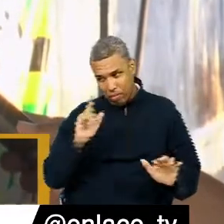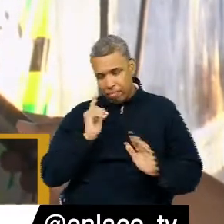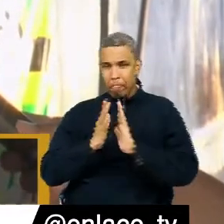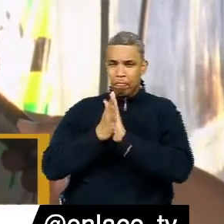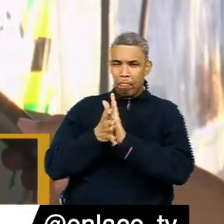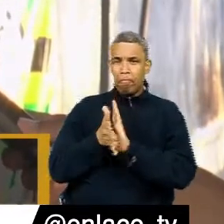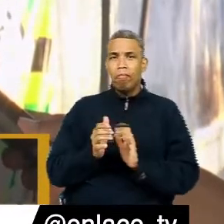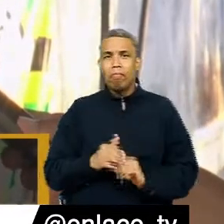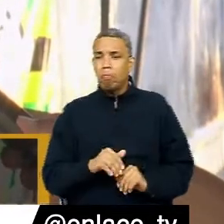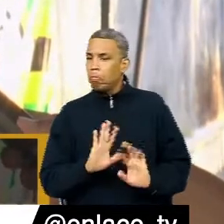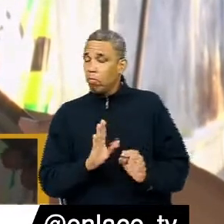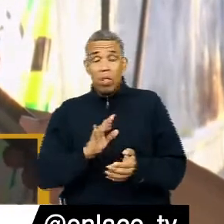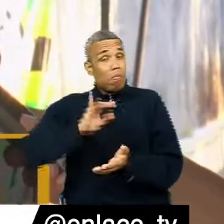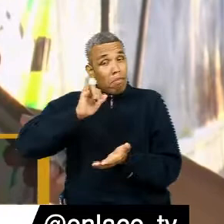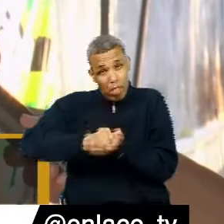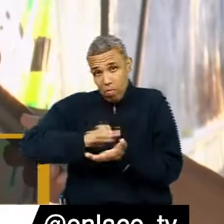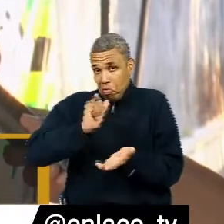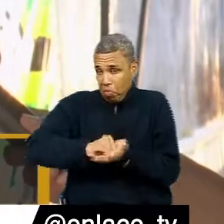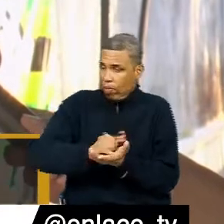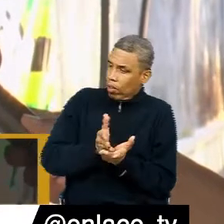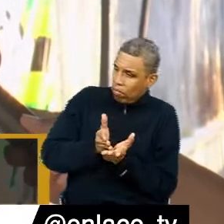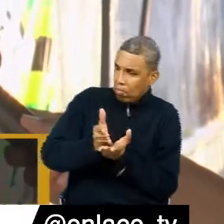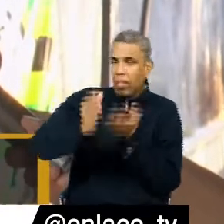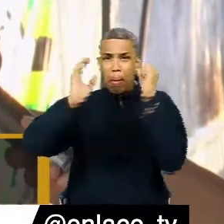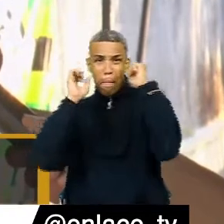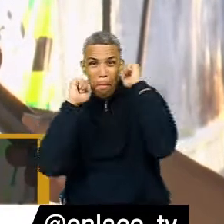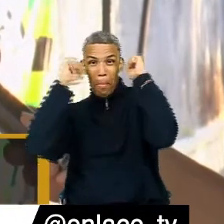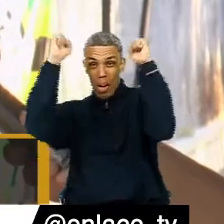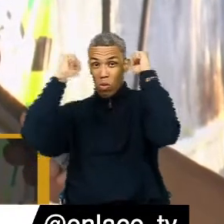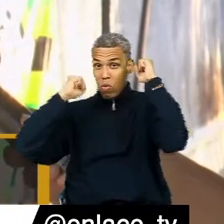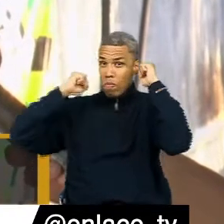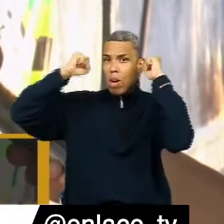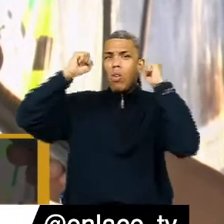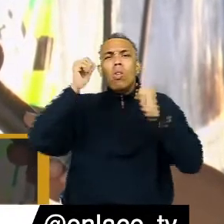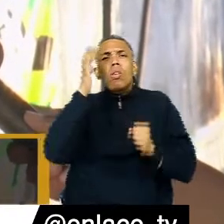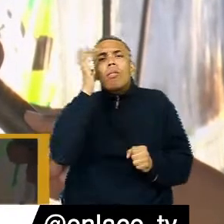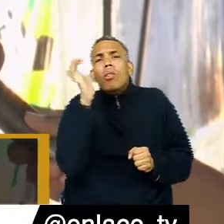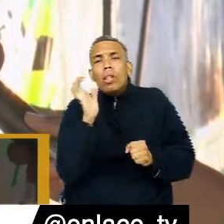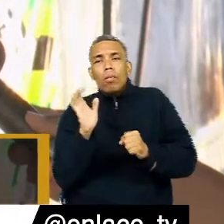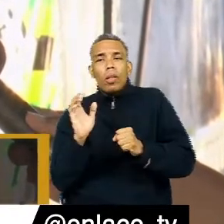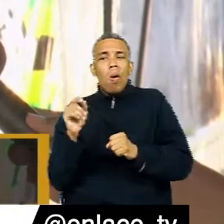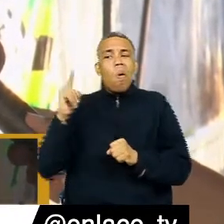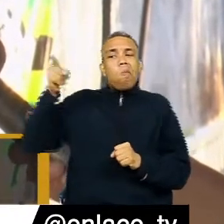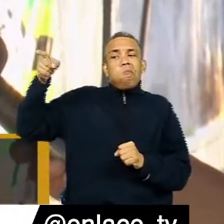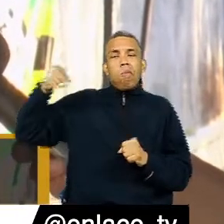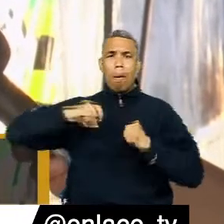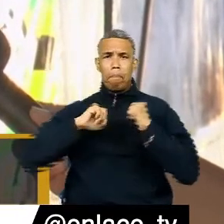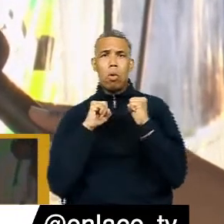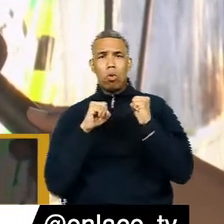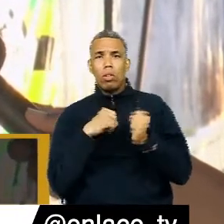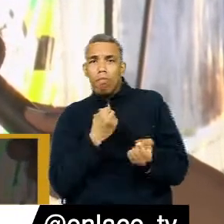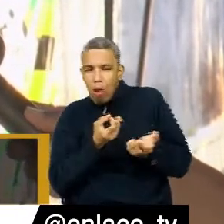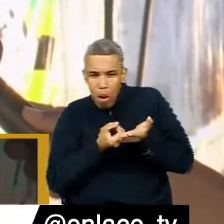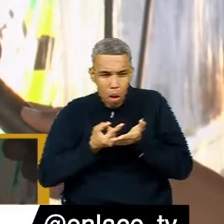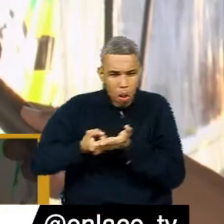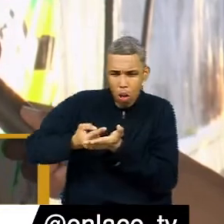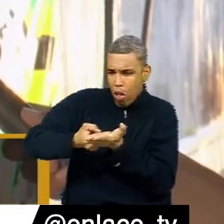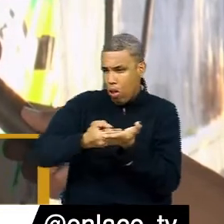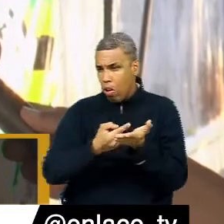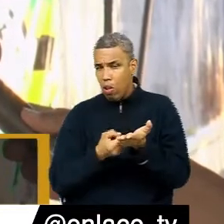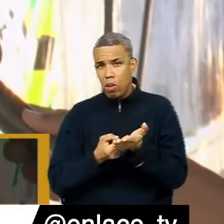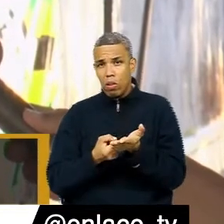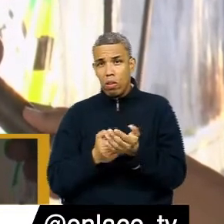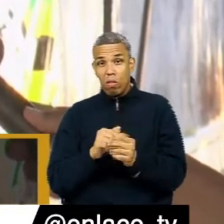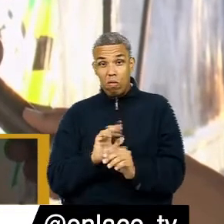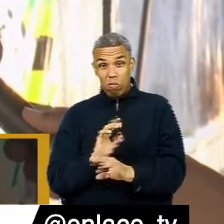han dado, pues no ha habido claridad con respecto al compromiso de la Dirección General con Sindicena, así que